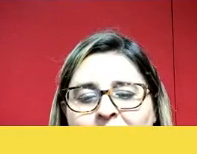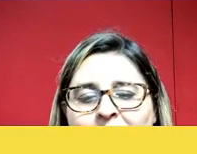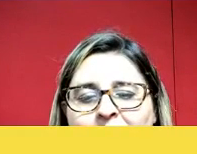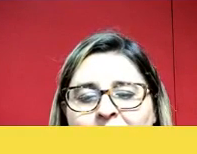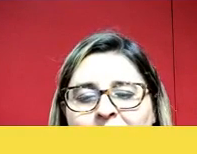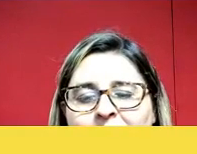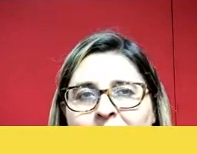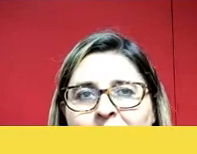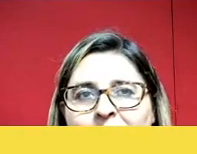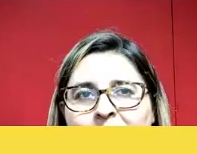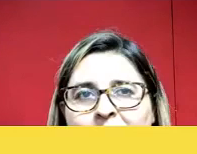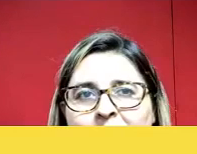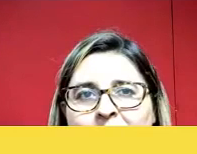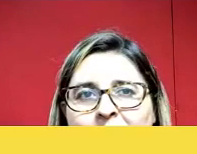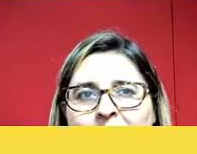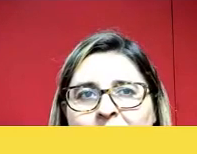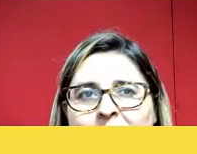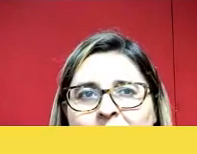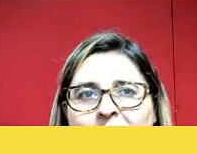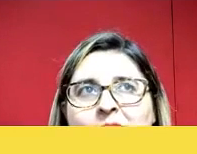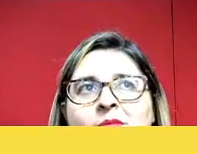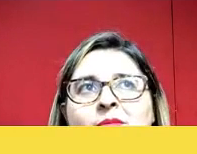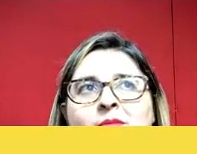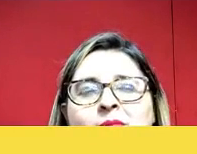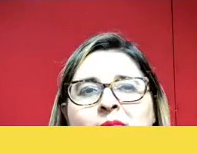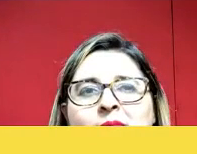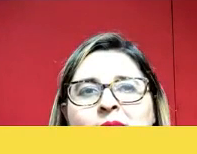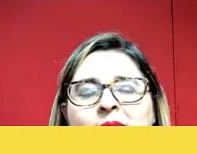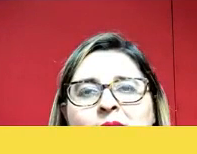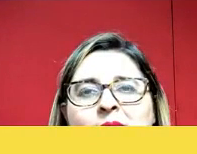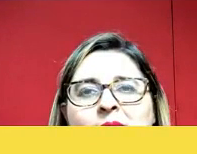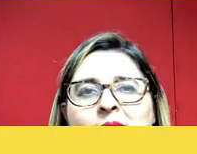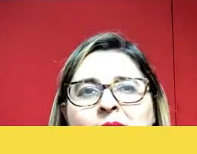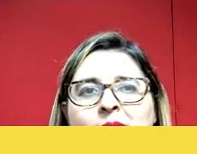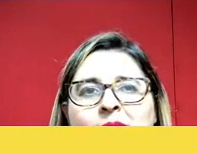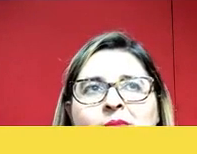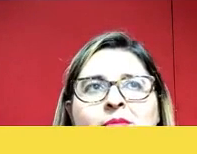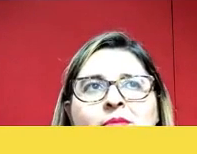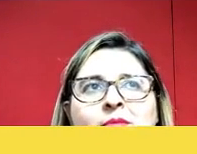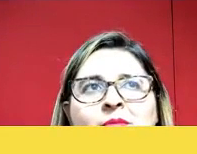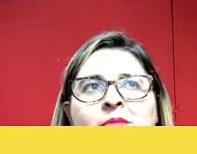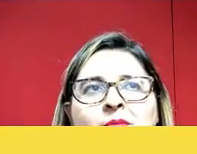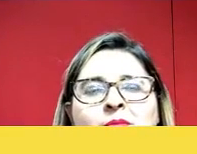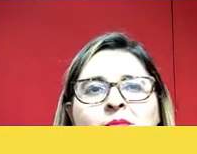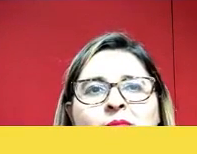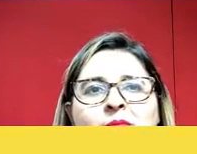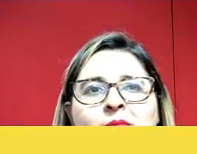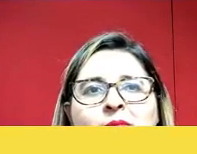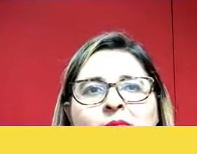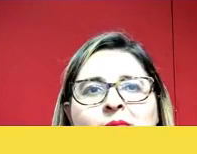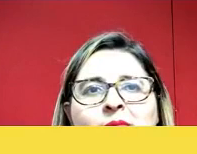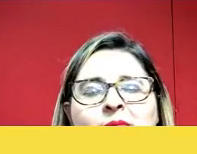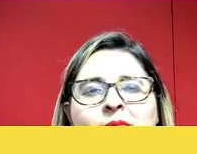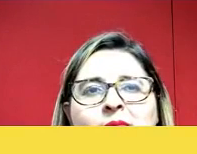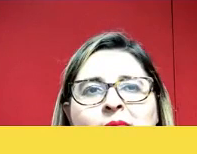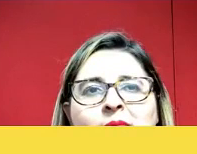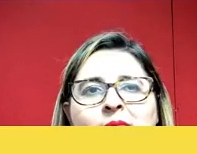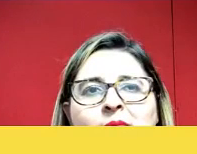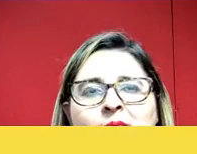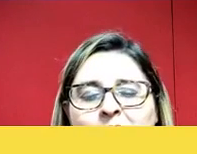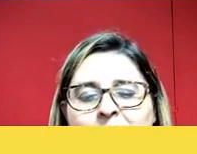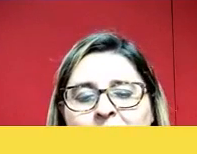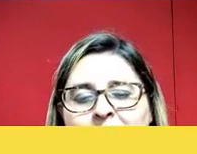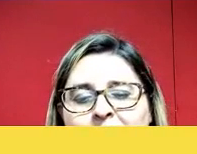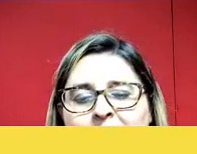de planetas con vida en el universo. Ahí la desgracia es que el planeta con vida más cercano estaría en